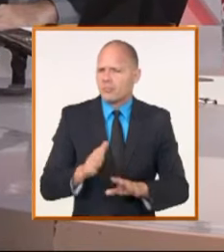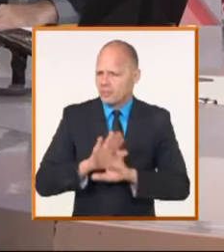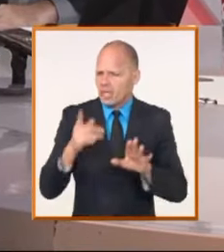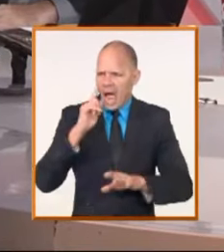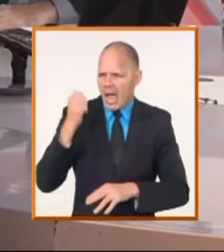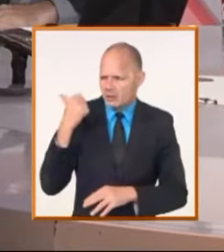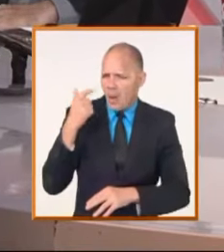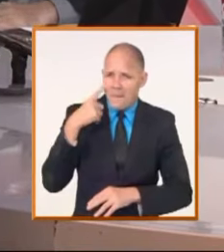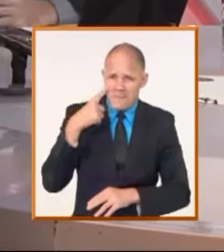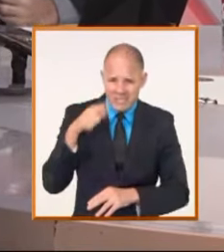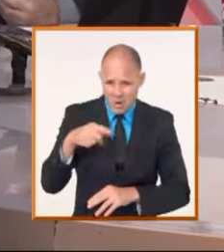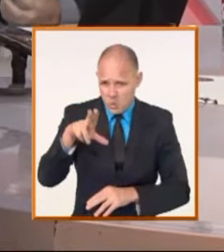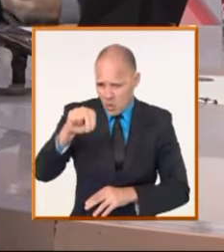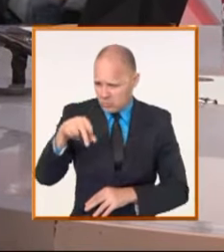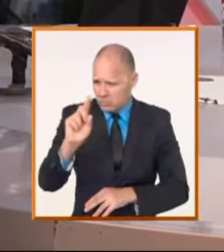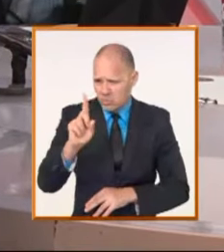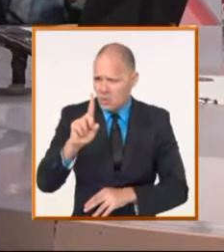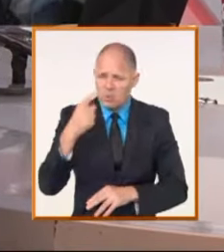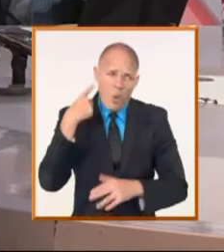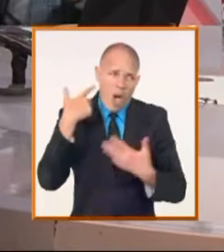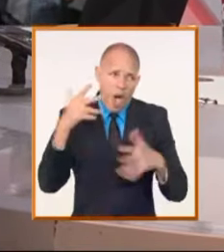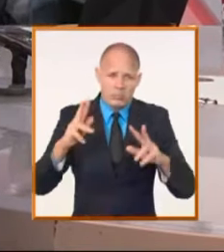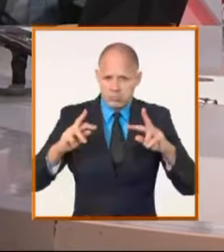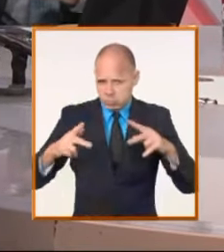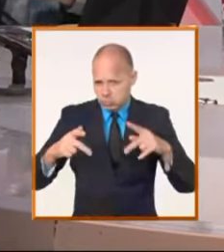poco, por ejemplo,